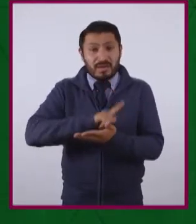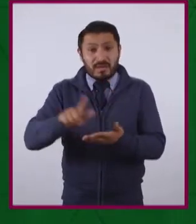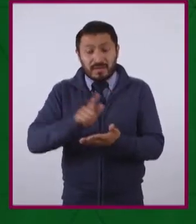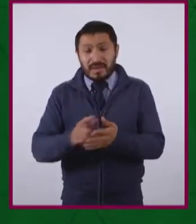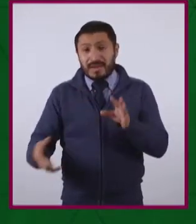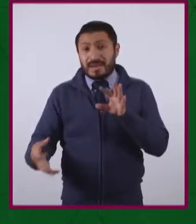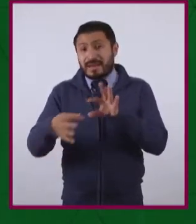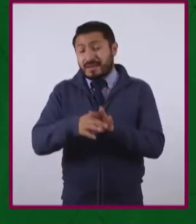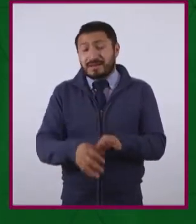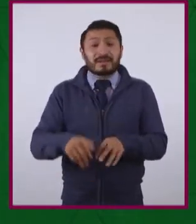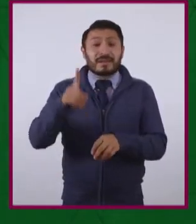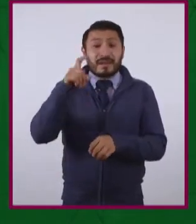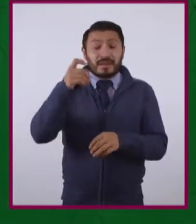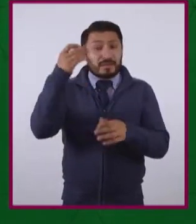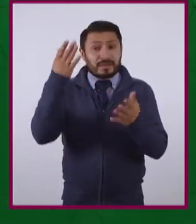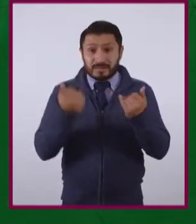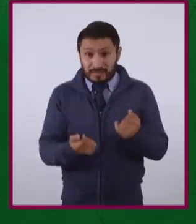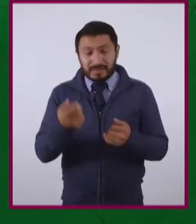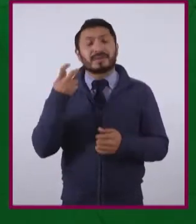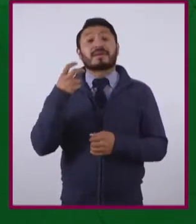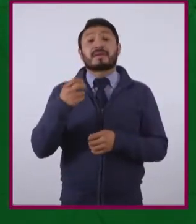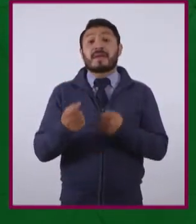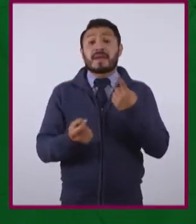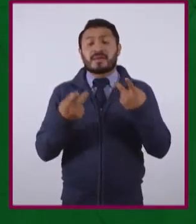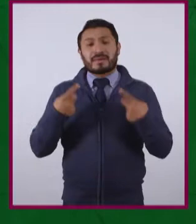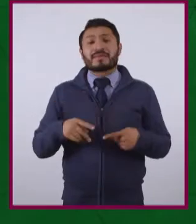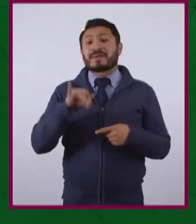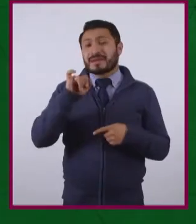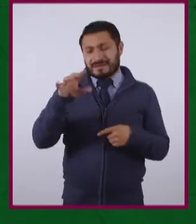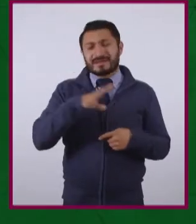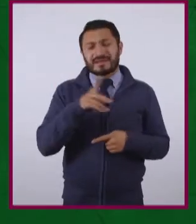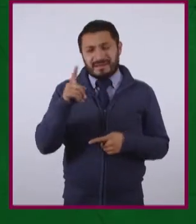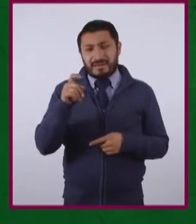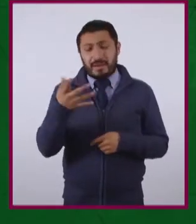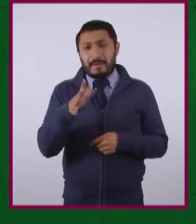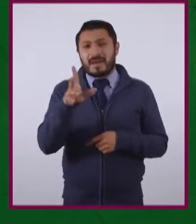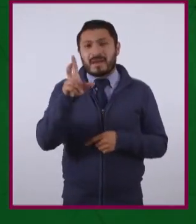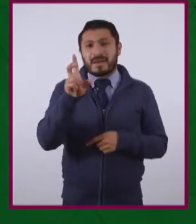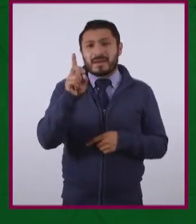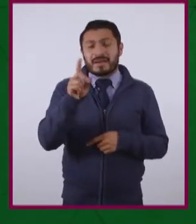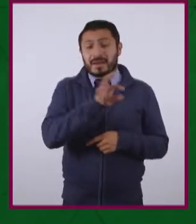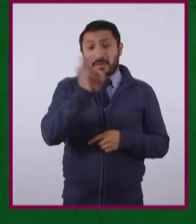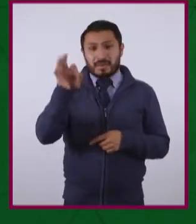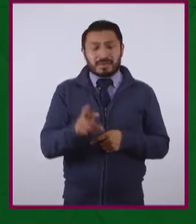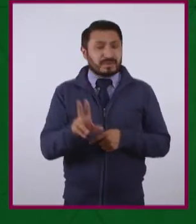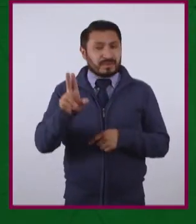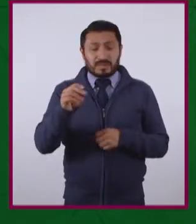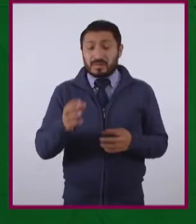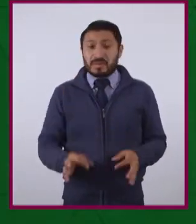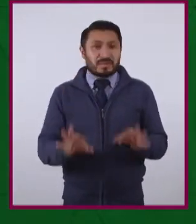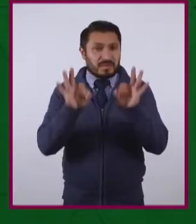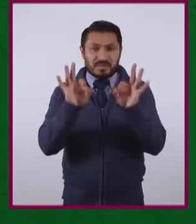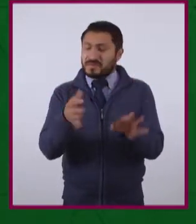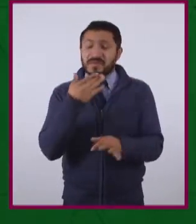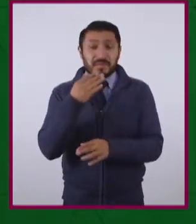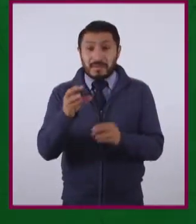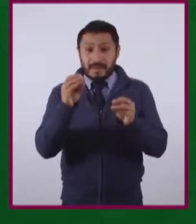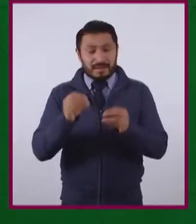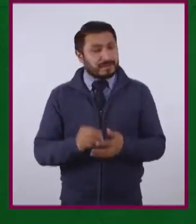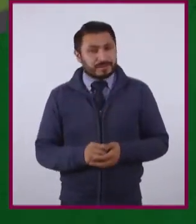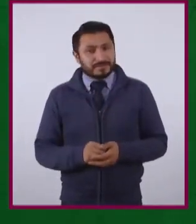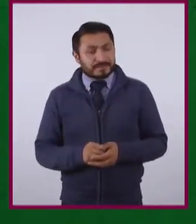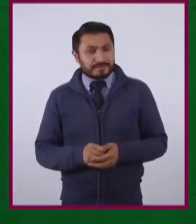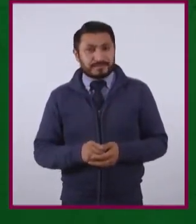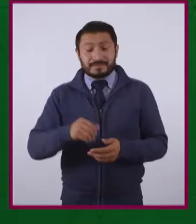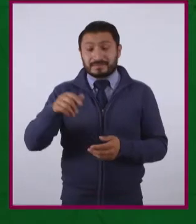de agua. De quienes sí reciben el líquido, casi 30% no la tiene en cantidad ni calidad suficiente.